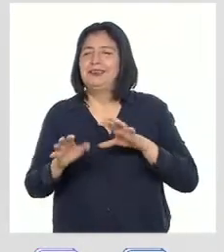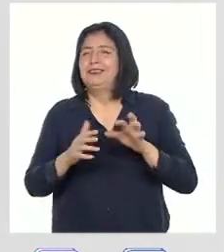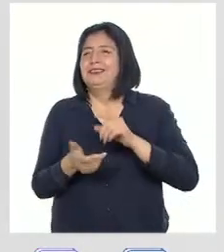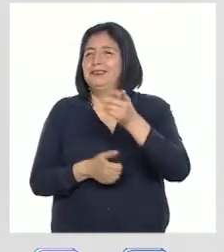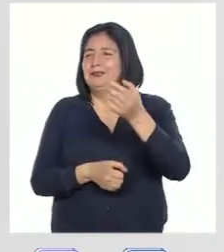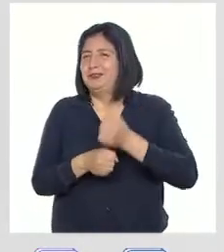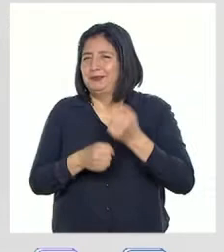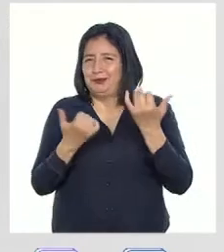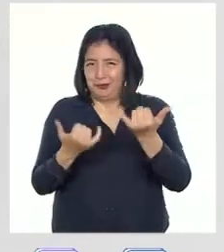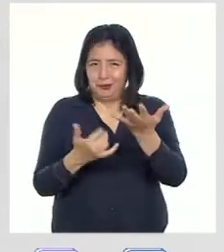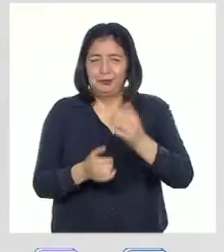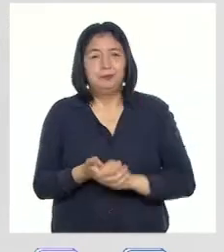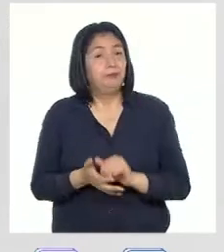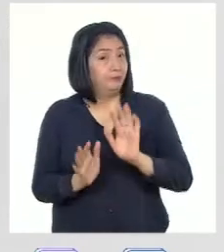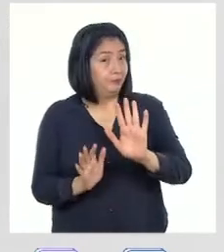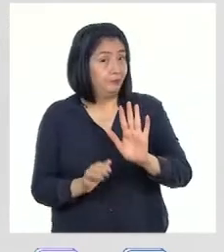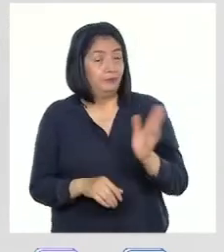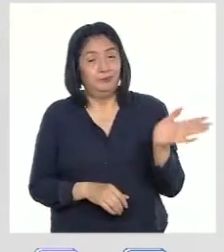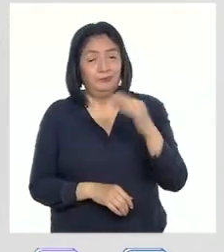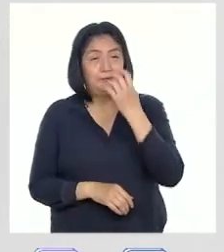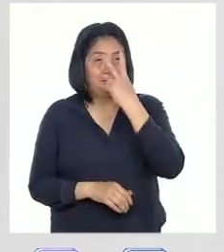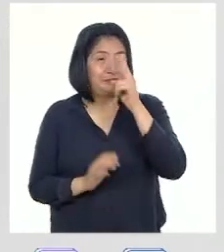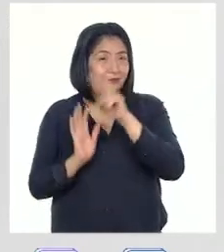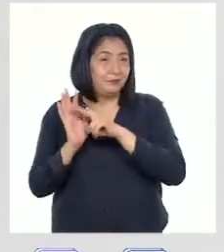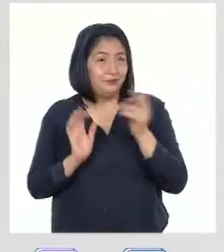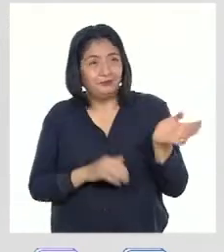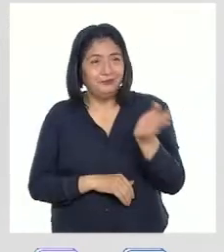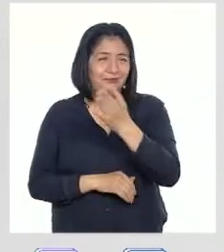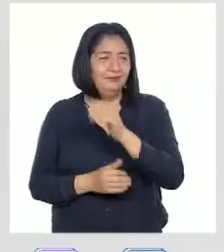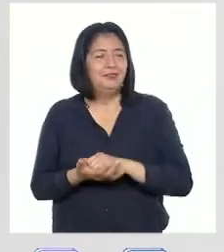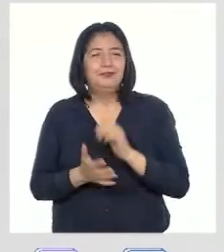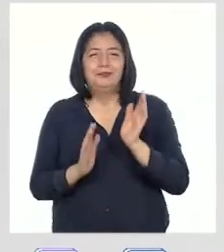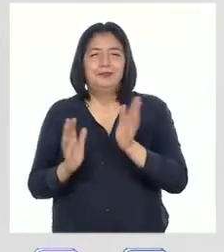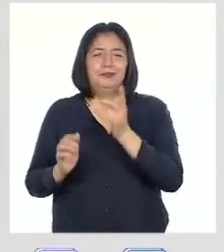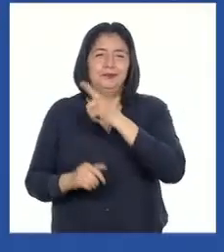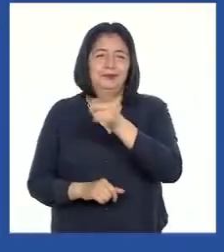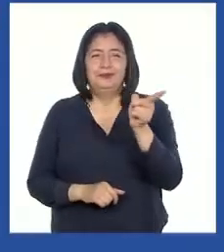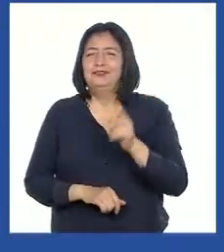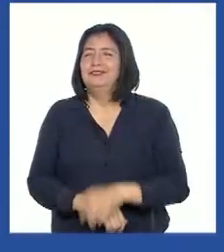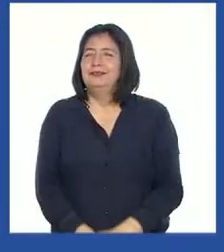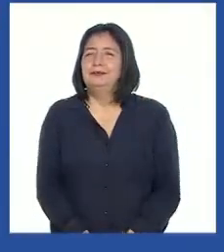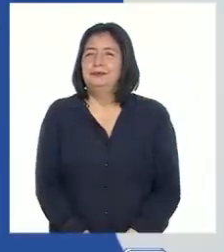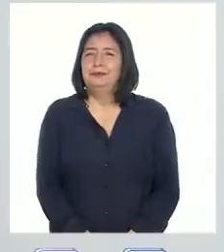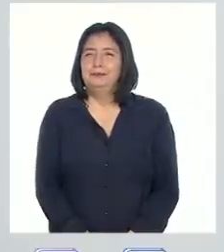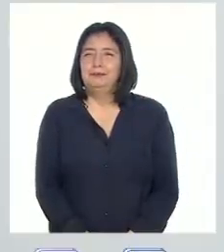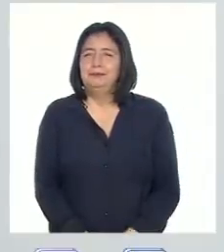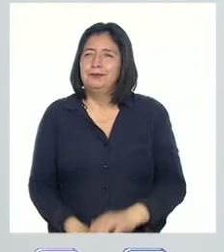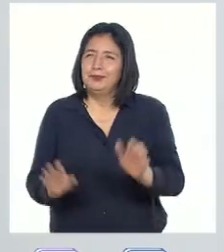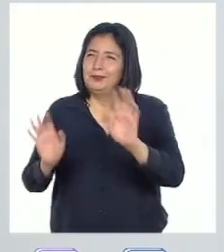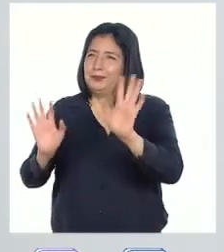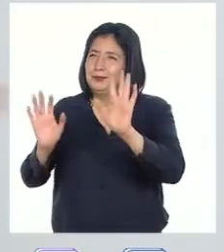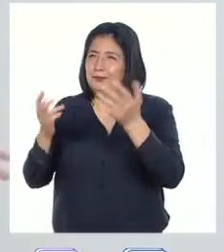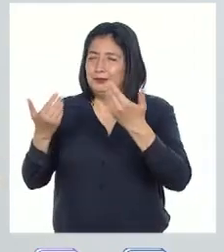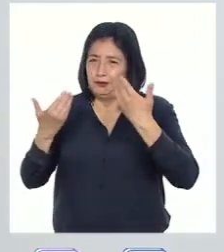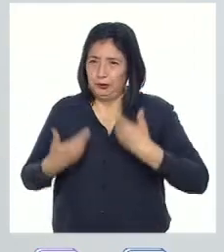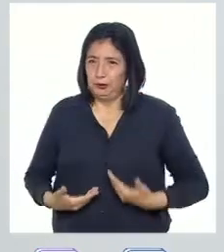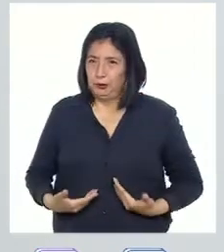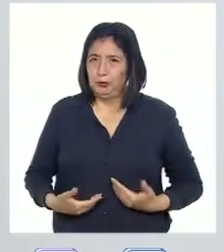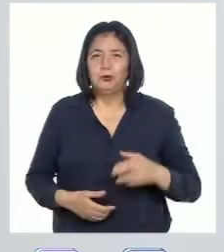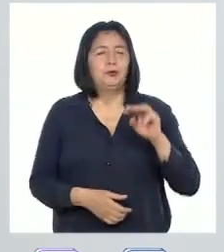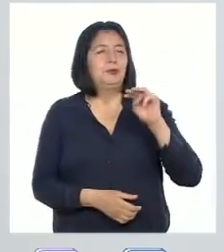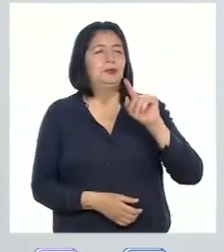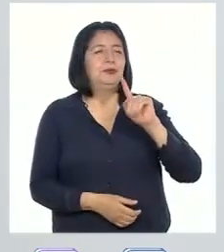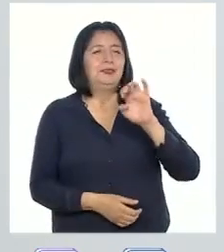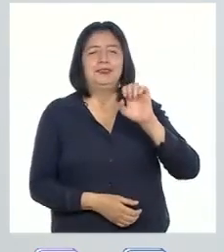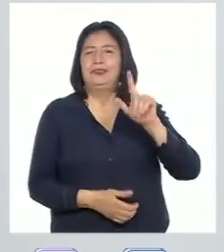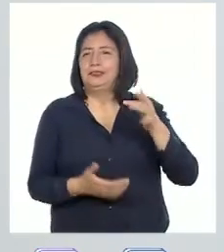nuestra actividad del día de hoy. Así que vamos a ver el video que tenemos preparado para todos ustedes. Hola, soy Miguel Ángel